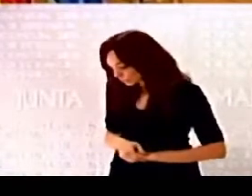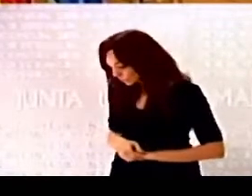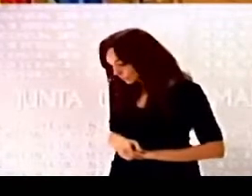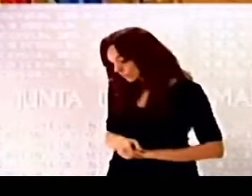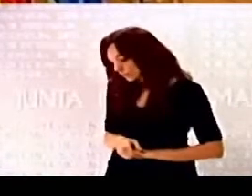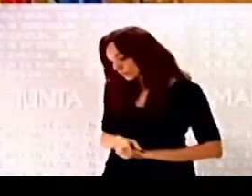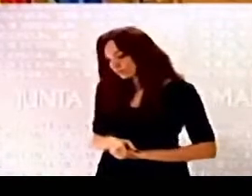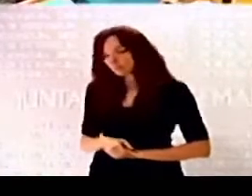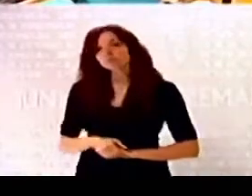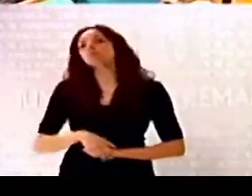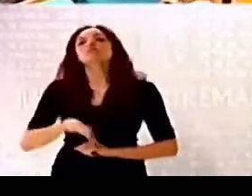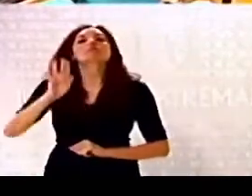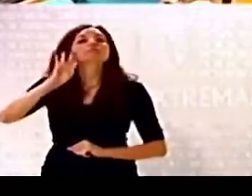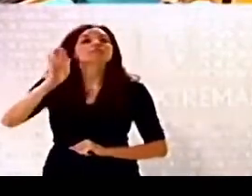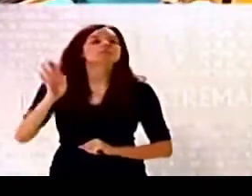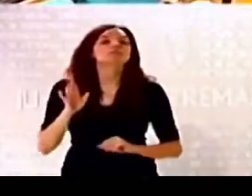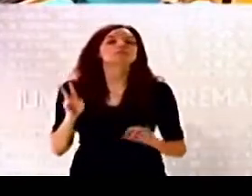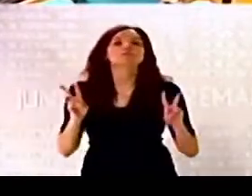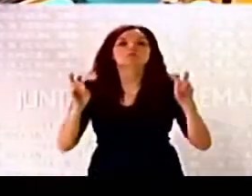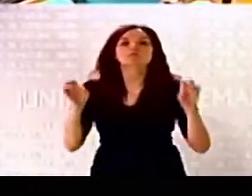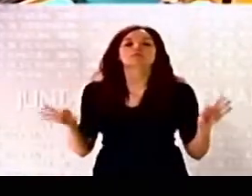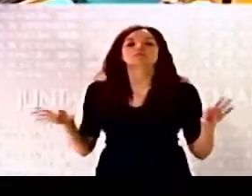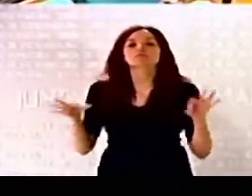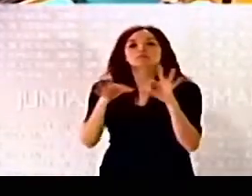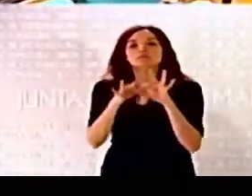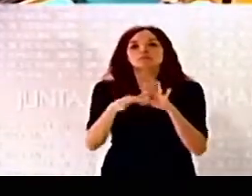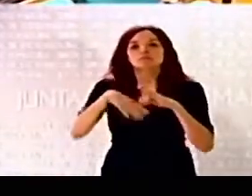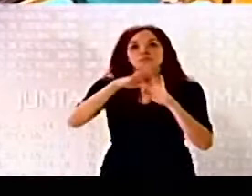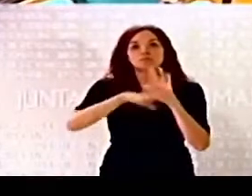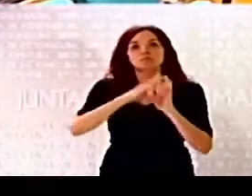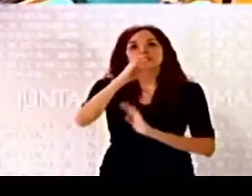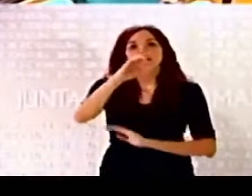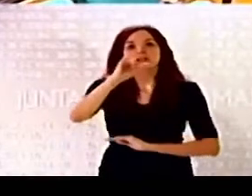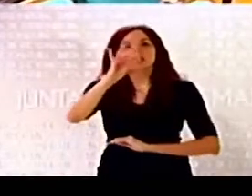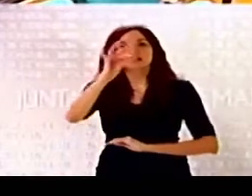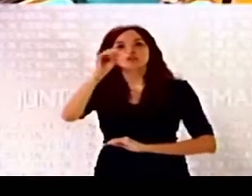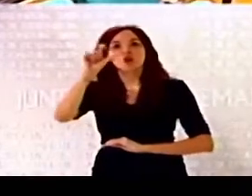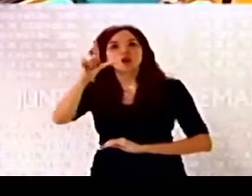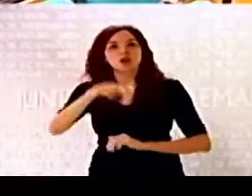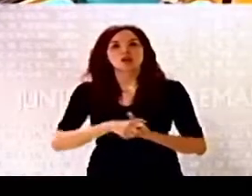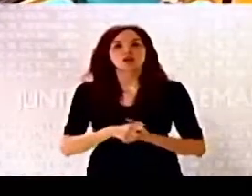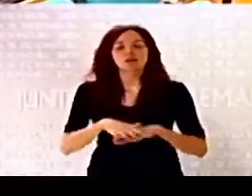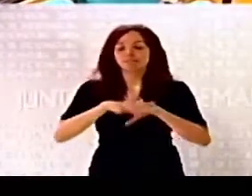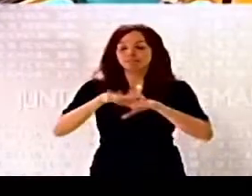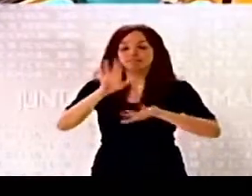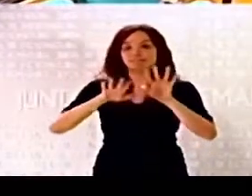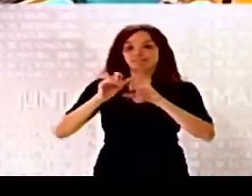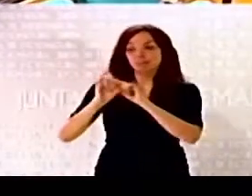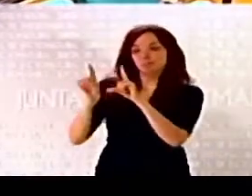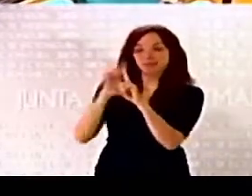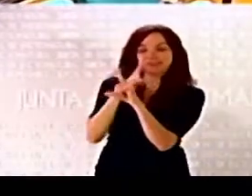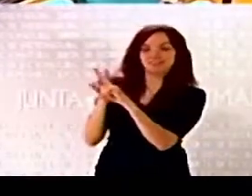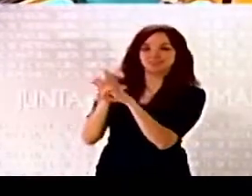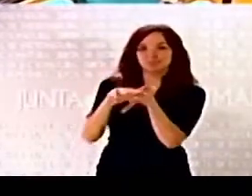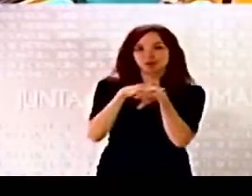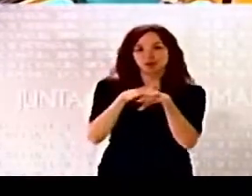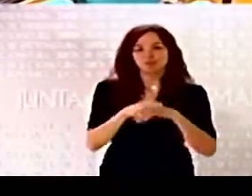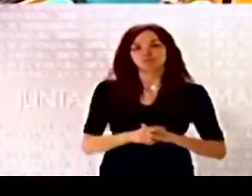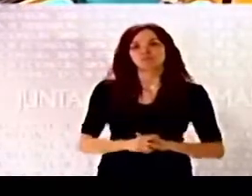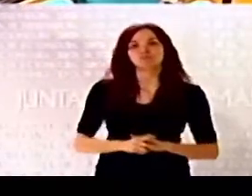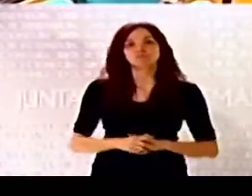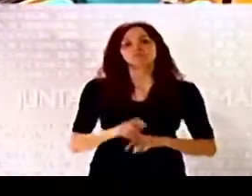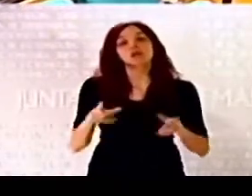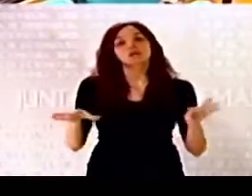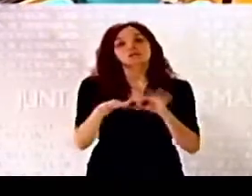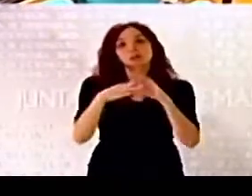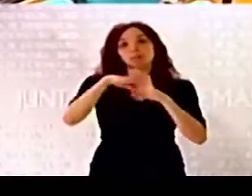Hola, buenas. Con respecto al programa Crisol... Estaba mirando para la pantalla, perdona. Perdona. Con respecto al